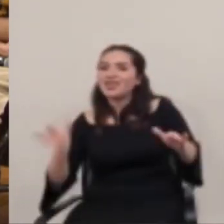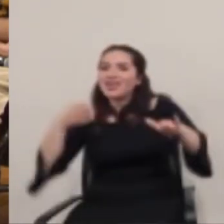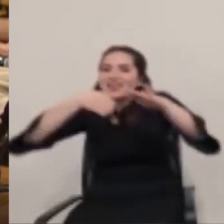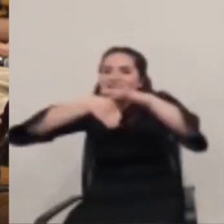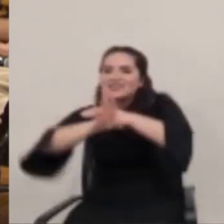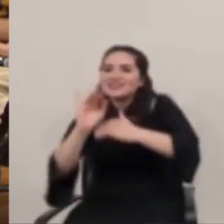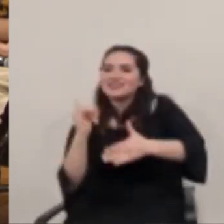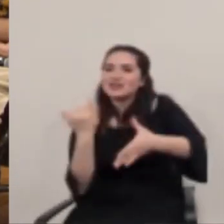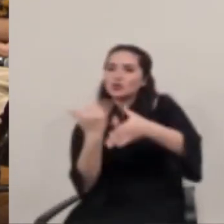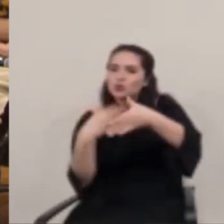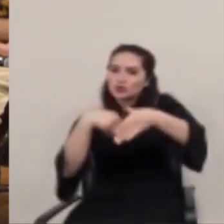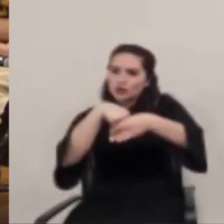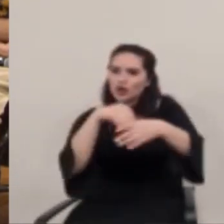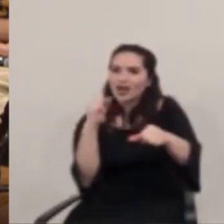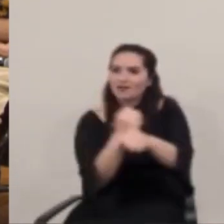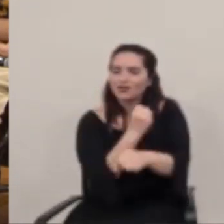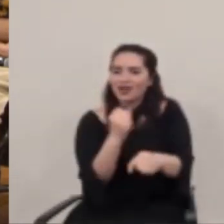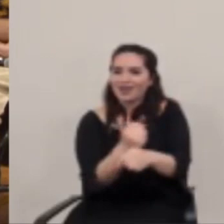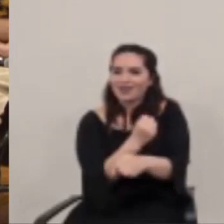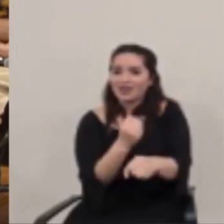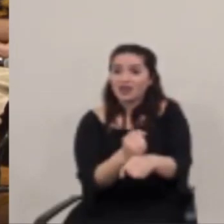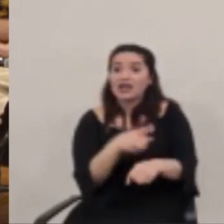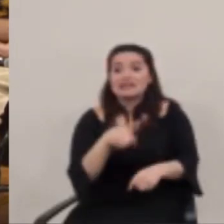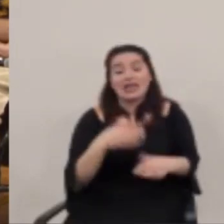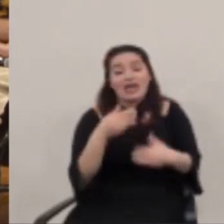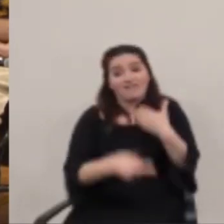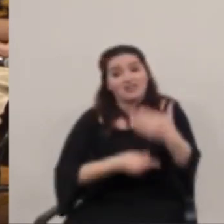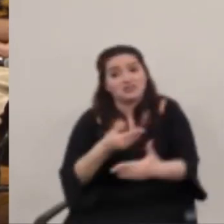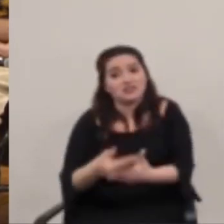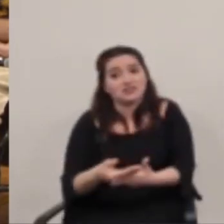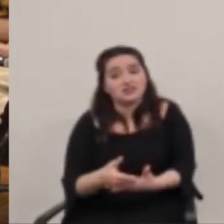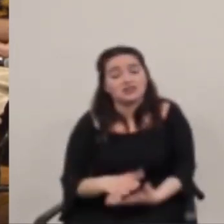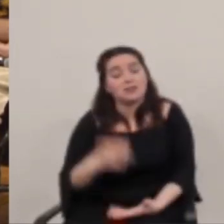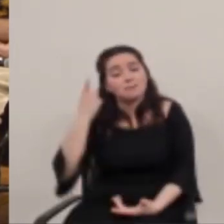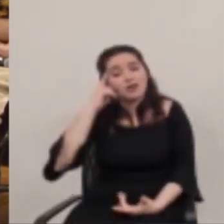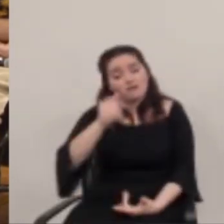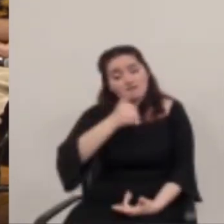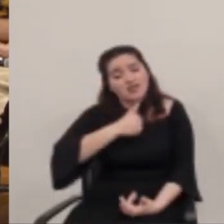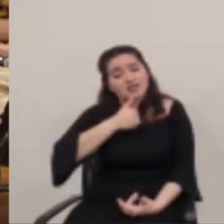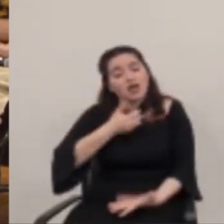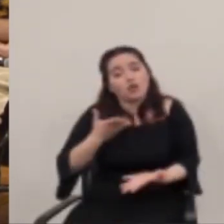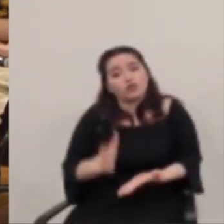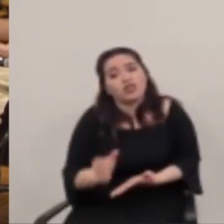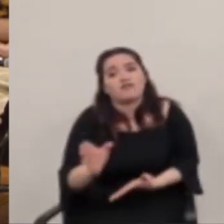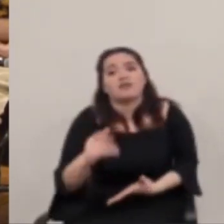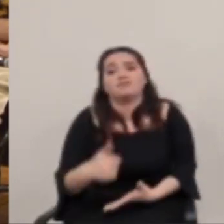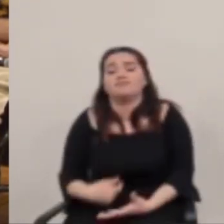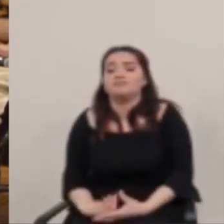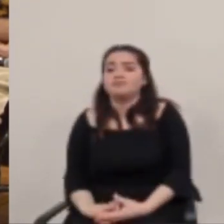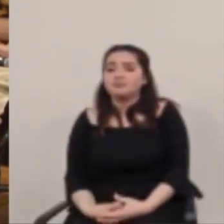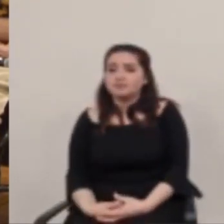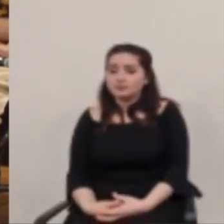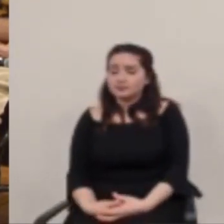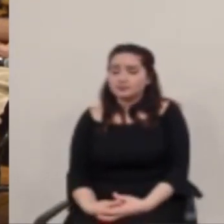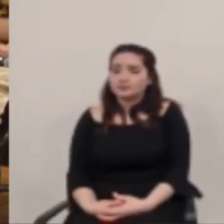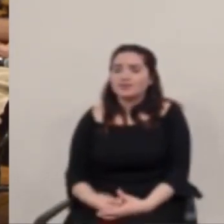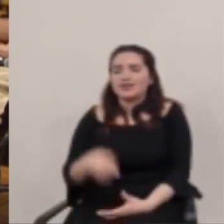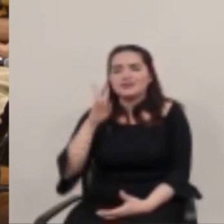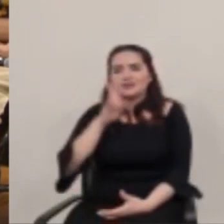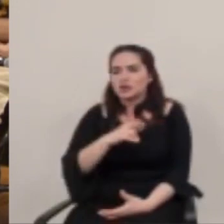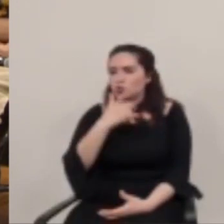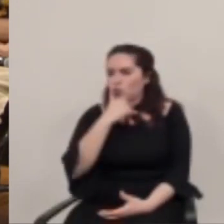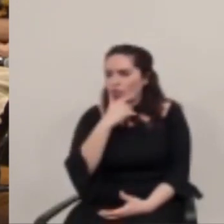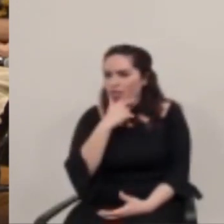la cuota, que puede ser un avance, pero que claramente todavía es insuficiente, muy insuficiente? Sin lugar a dudas, a